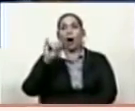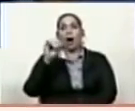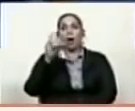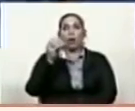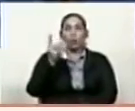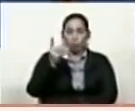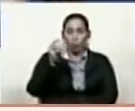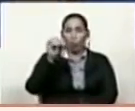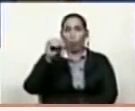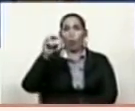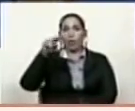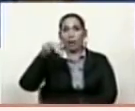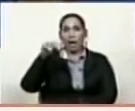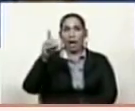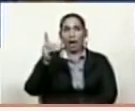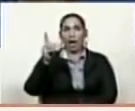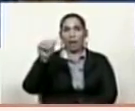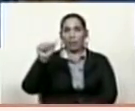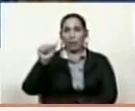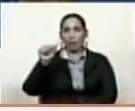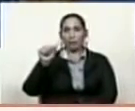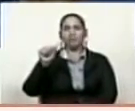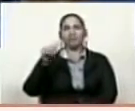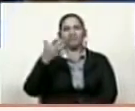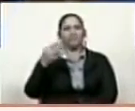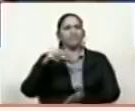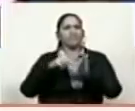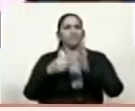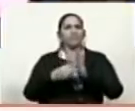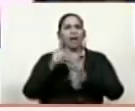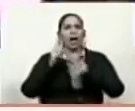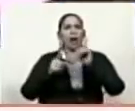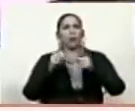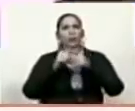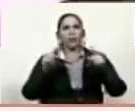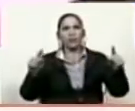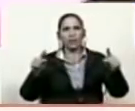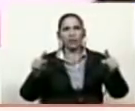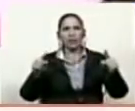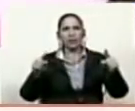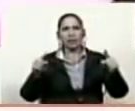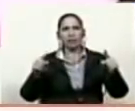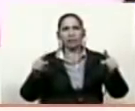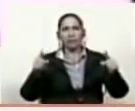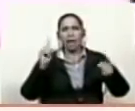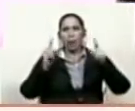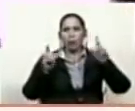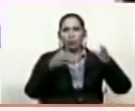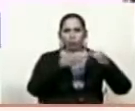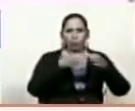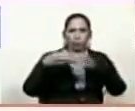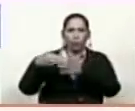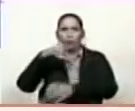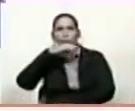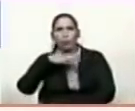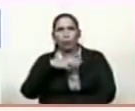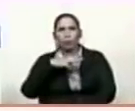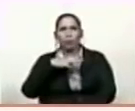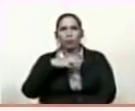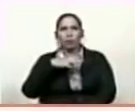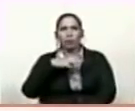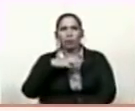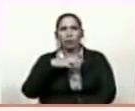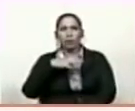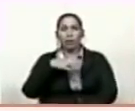alguna semejanza y diferencia entre ambos episodios, yo diría que en el caso de